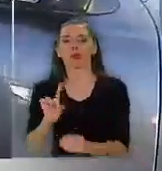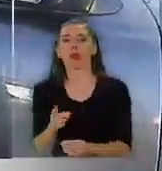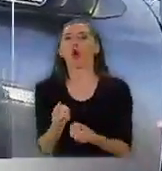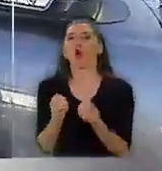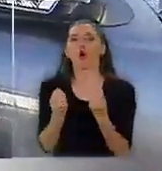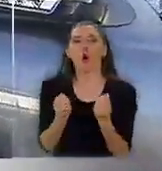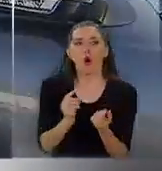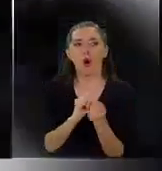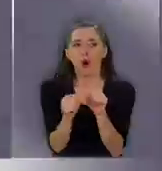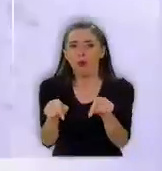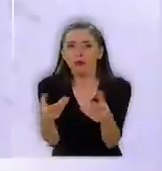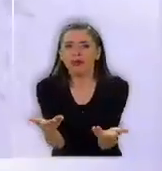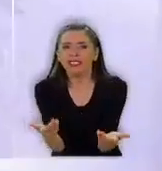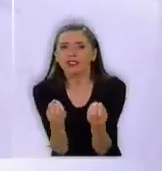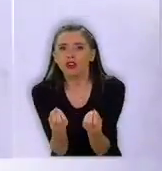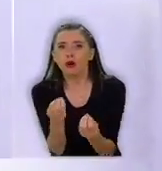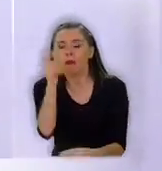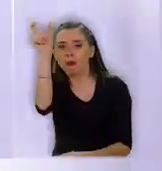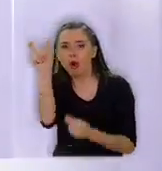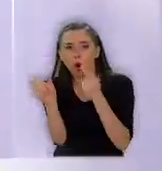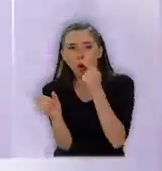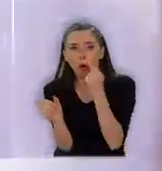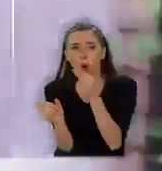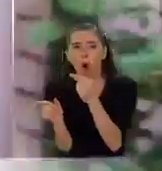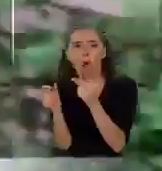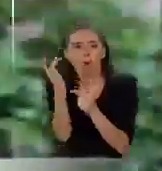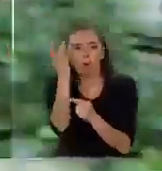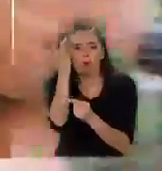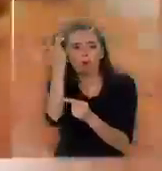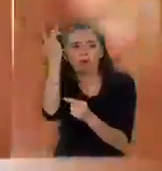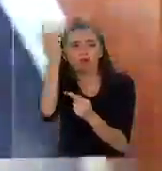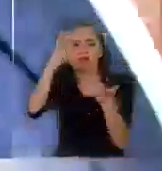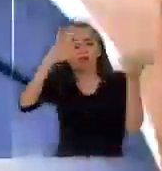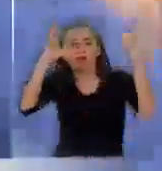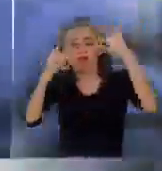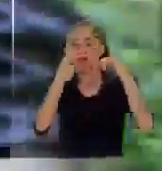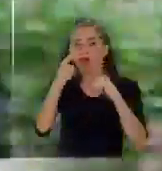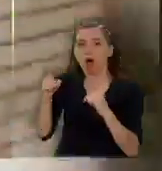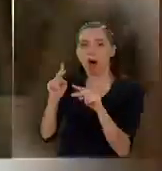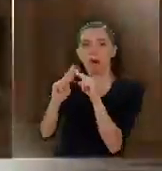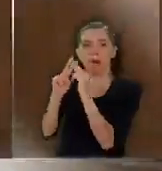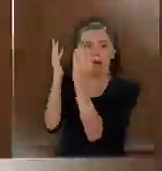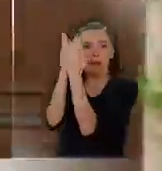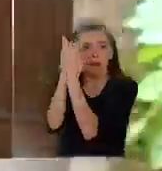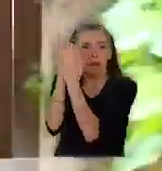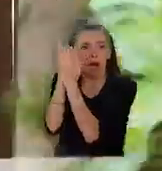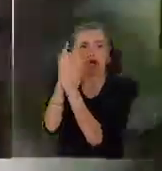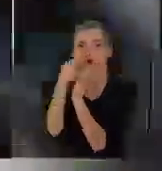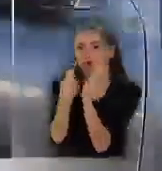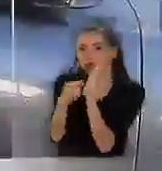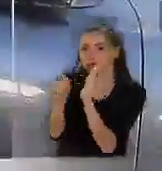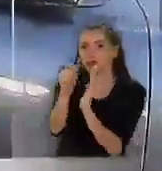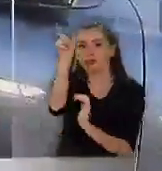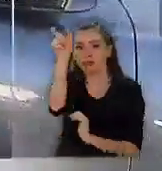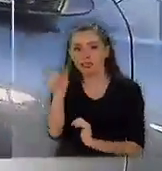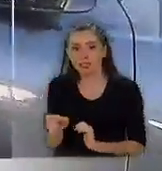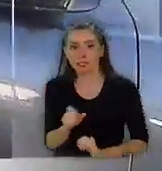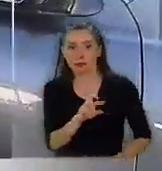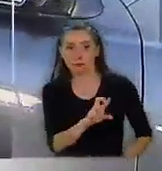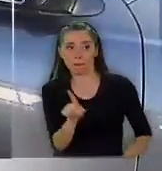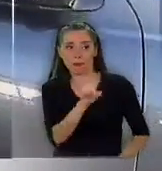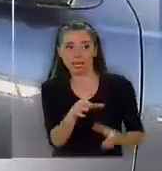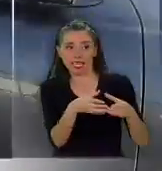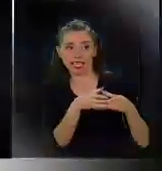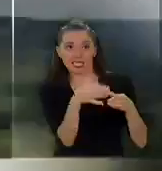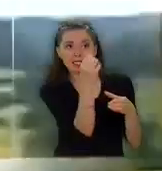hemos llegado a esto? Un hombre tan preparado mundialmente como es reconocido, porque a pesar que el Partido Socialista